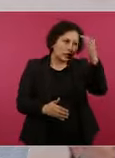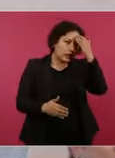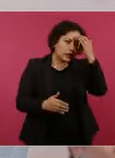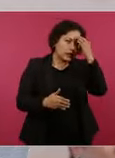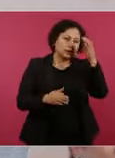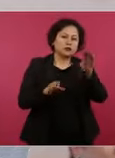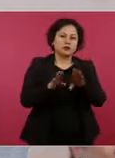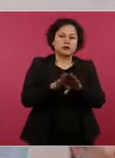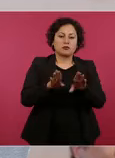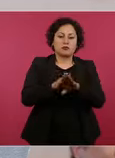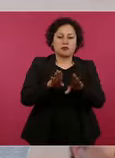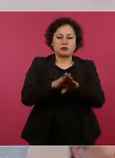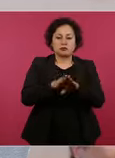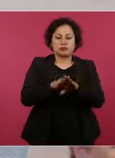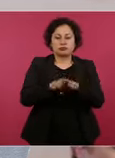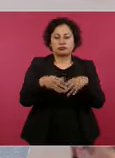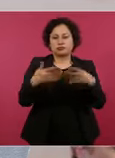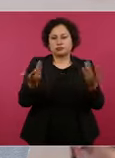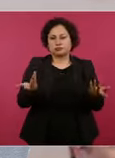lampareando.